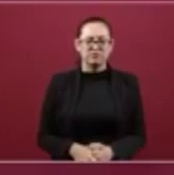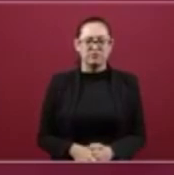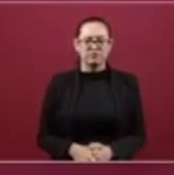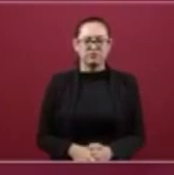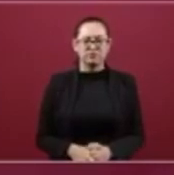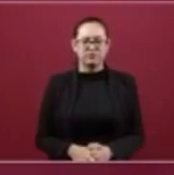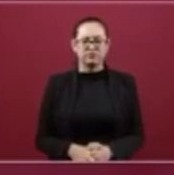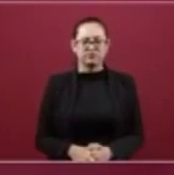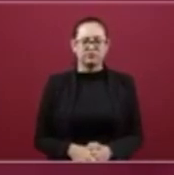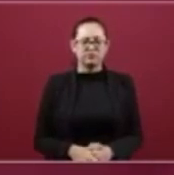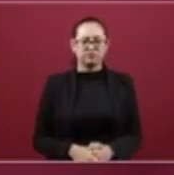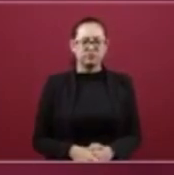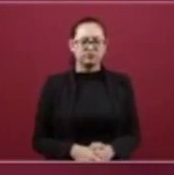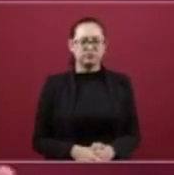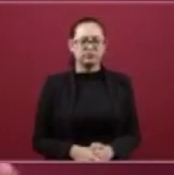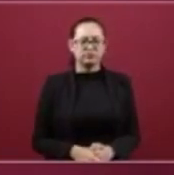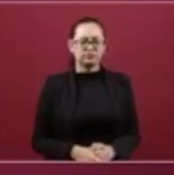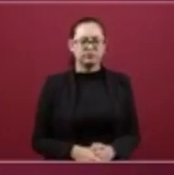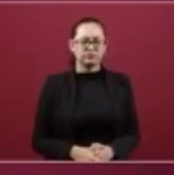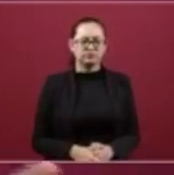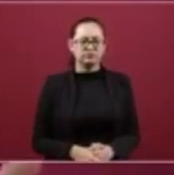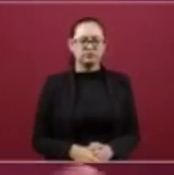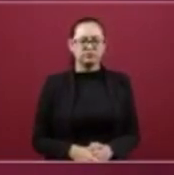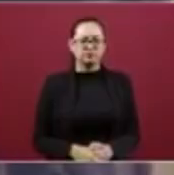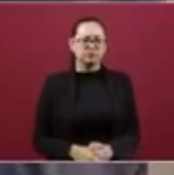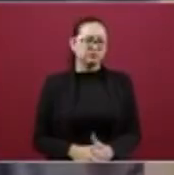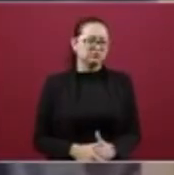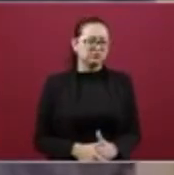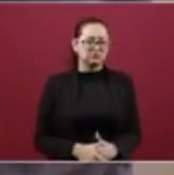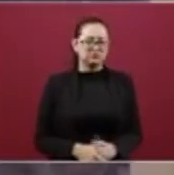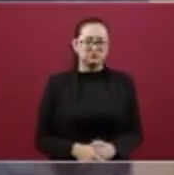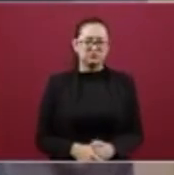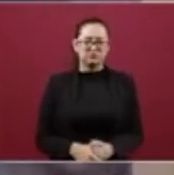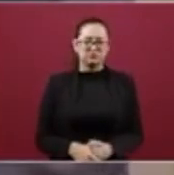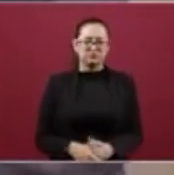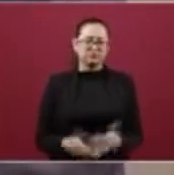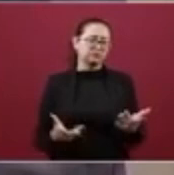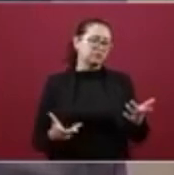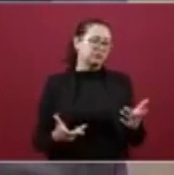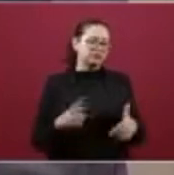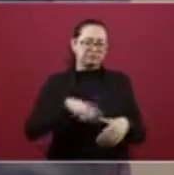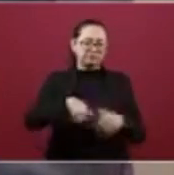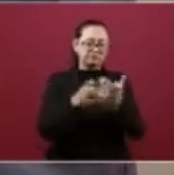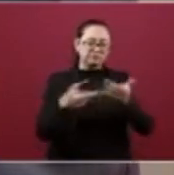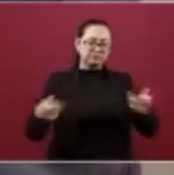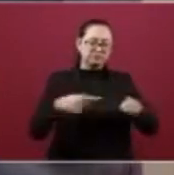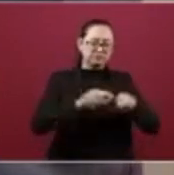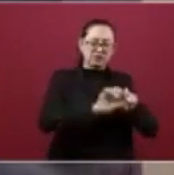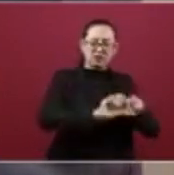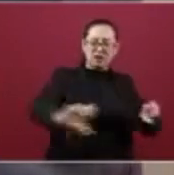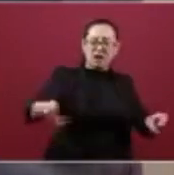Se habla de que hay inconformidades por donde pasan los gasoductos.